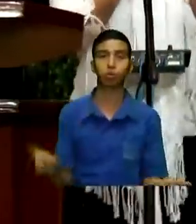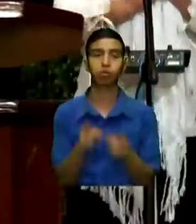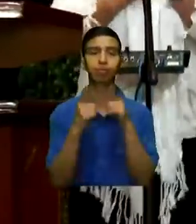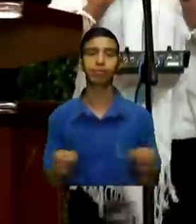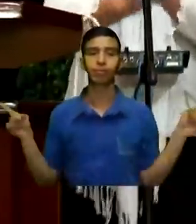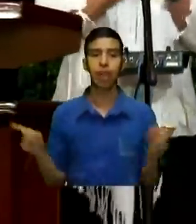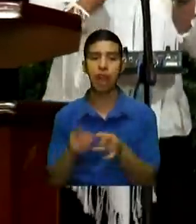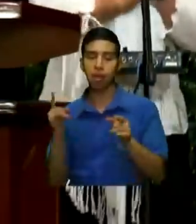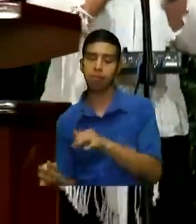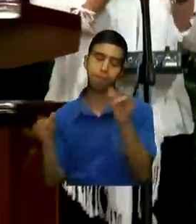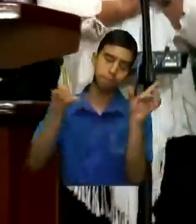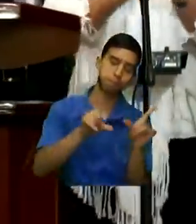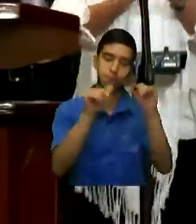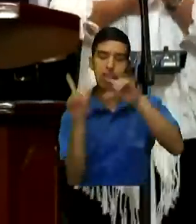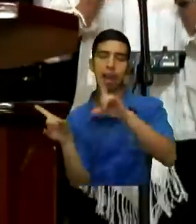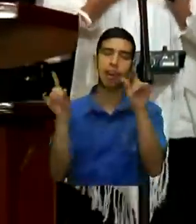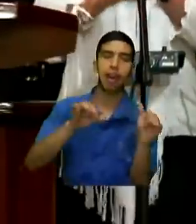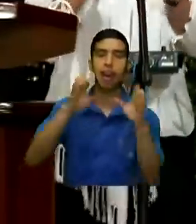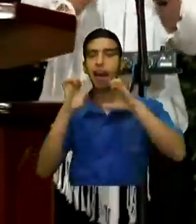Aleluya.